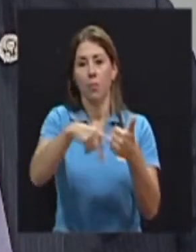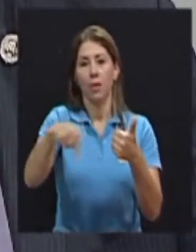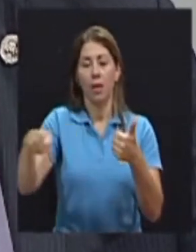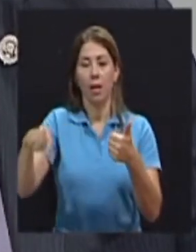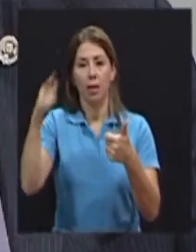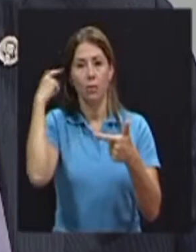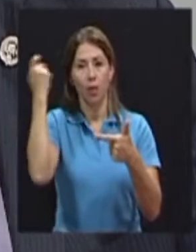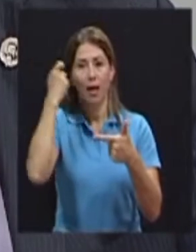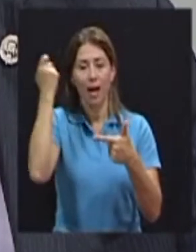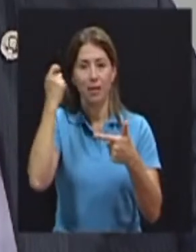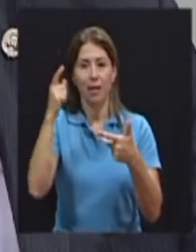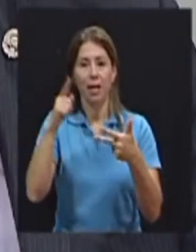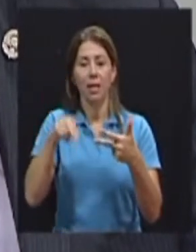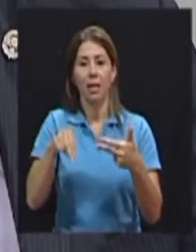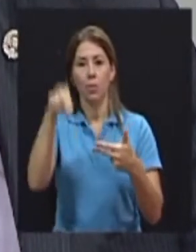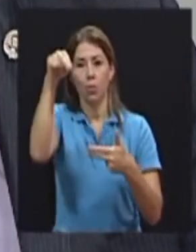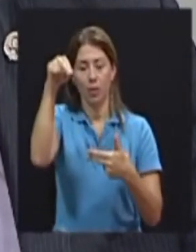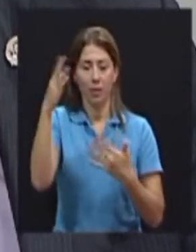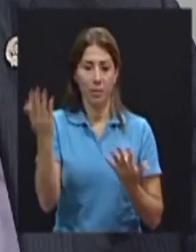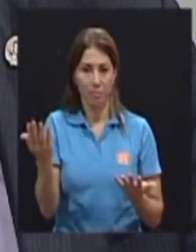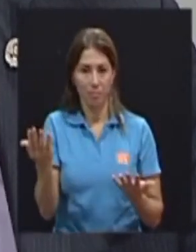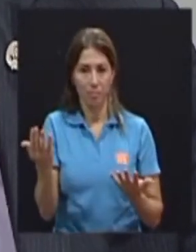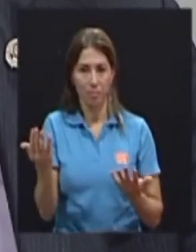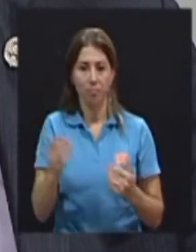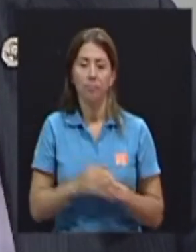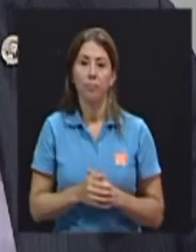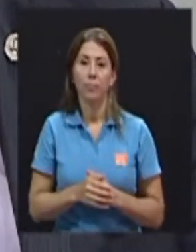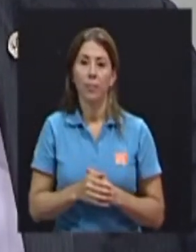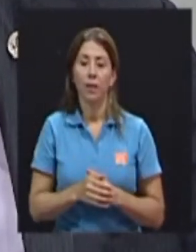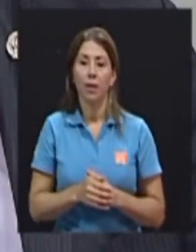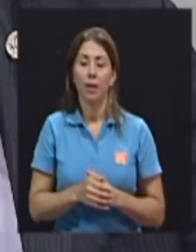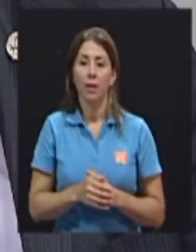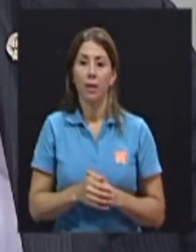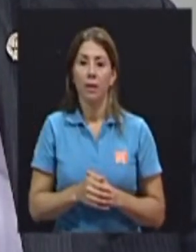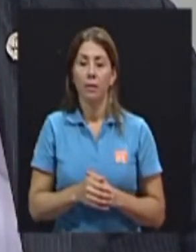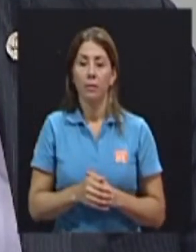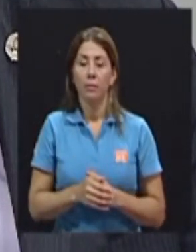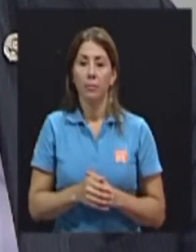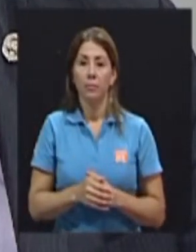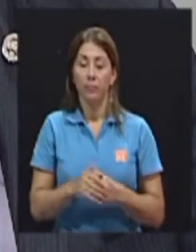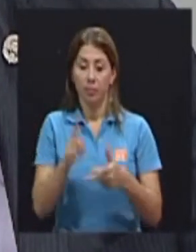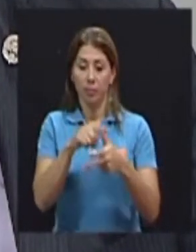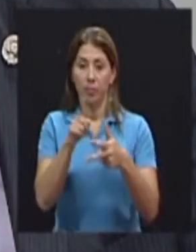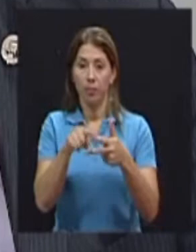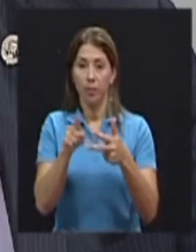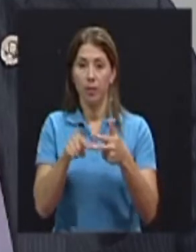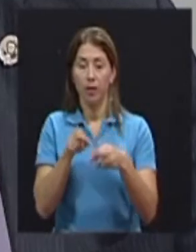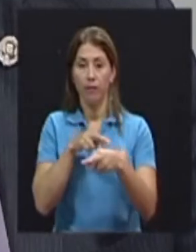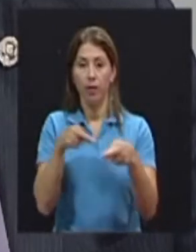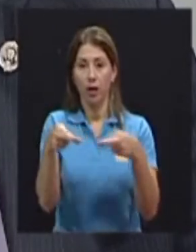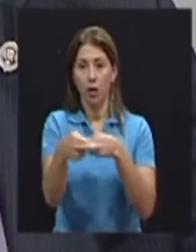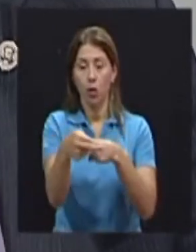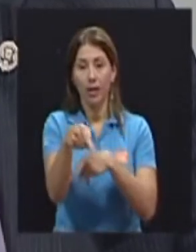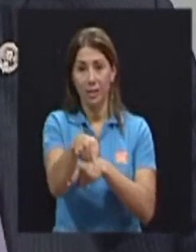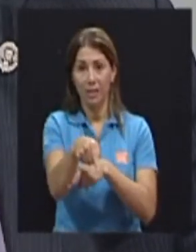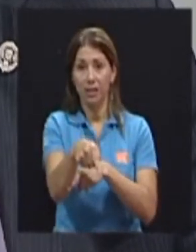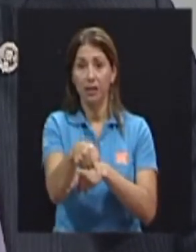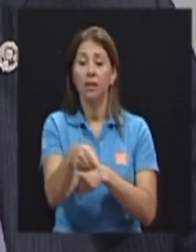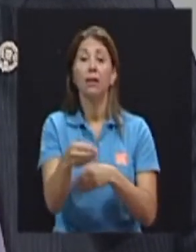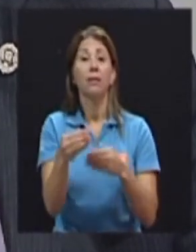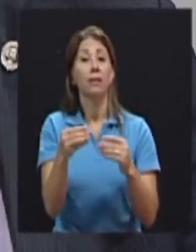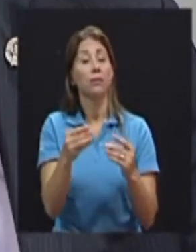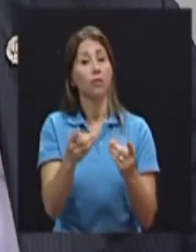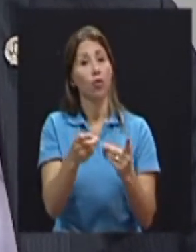en la zona norte del país. Regiones, las tres, que son regiones especialmente vulnerables desde el punto de